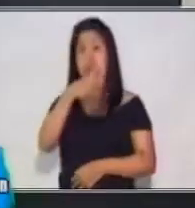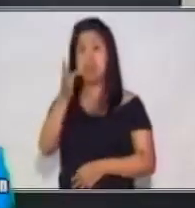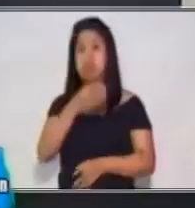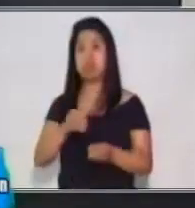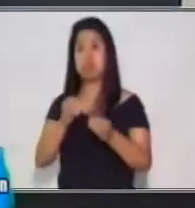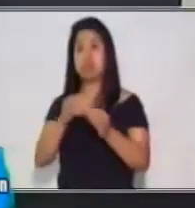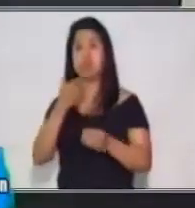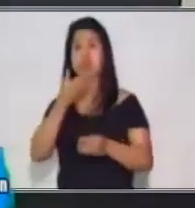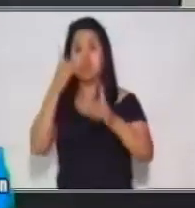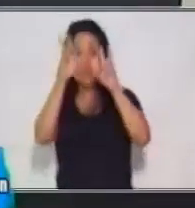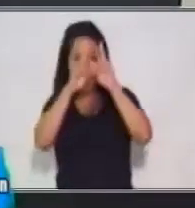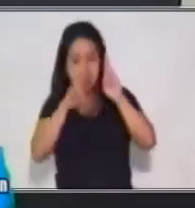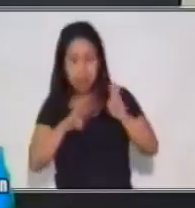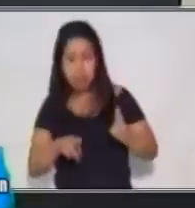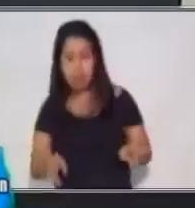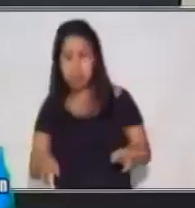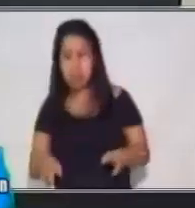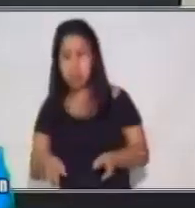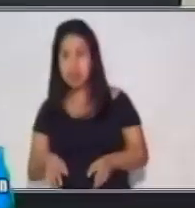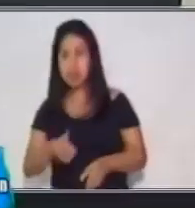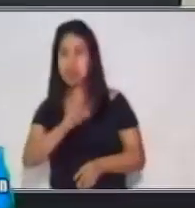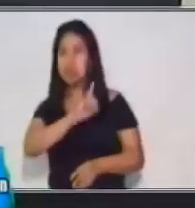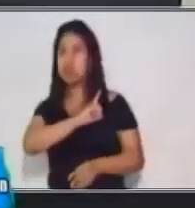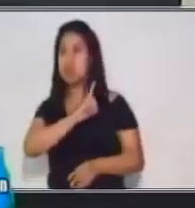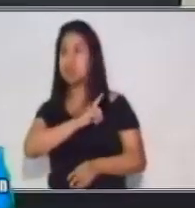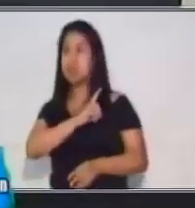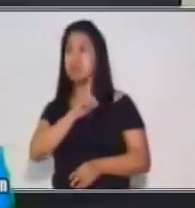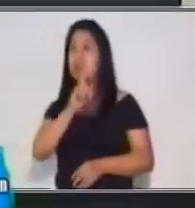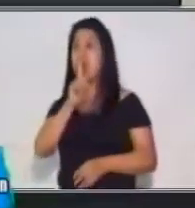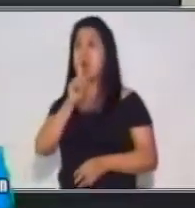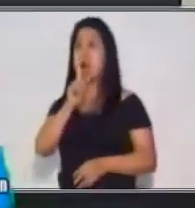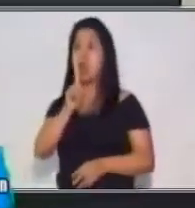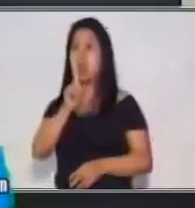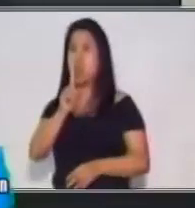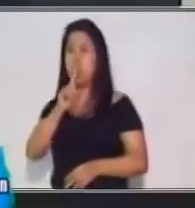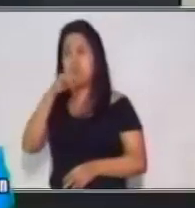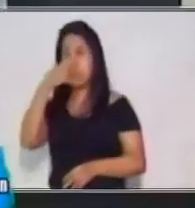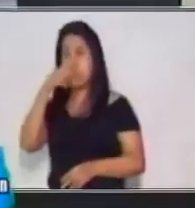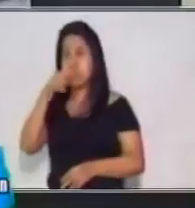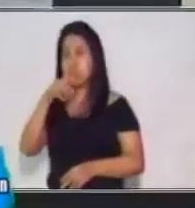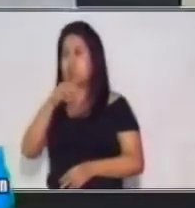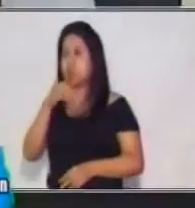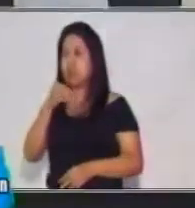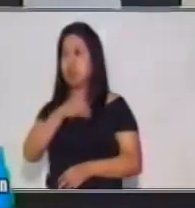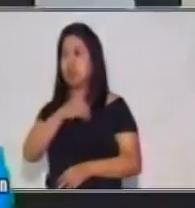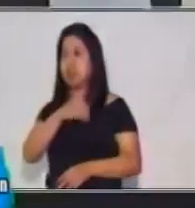Aquí no tenemos a ninguno. Aquí tampoco. Aquí tampoco.